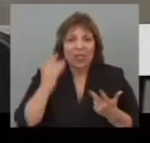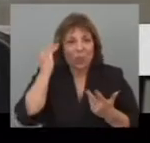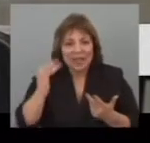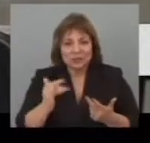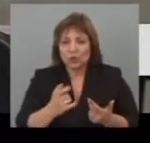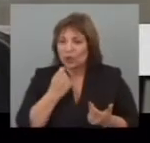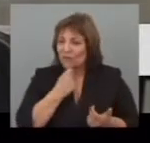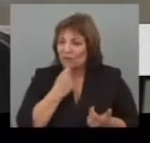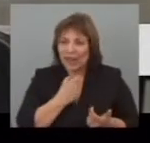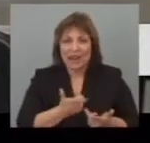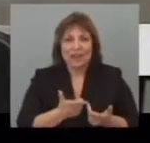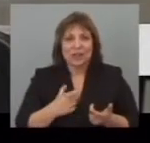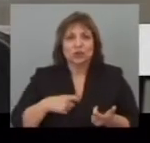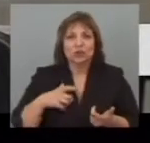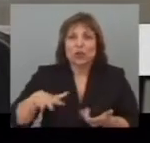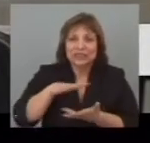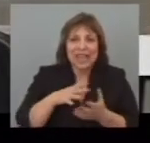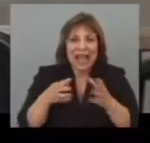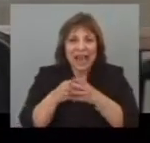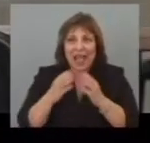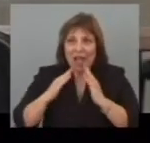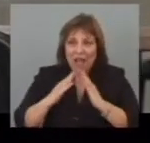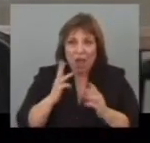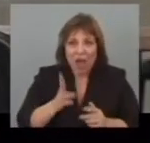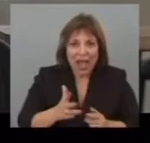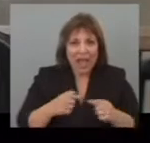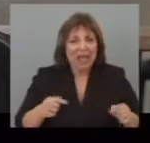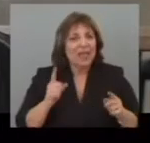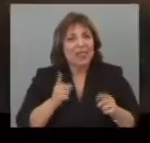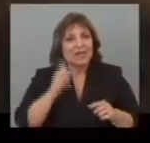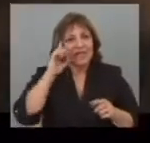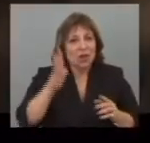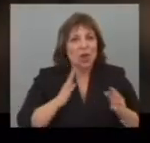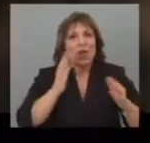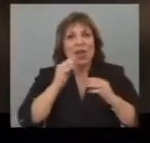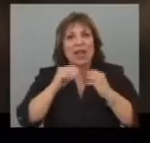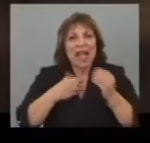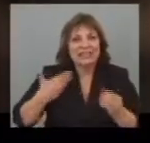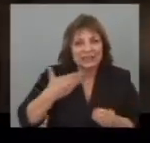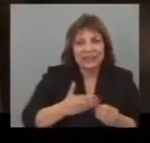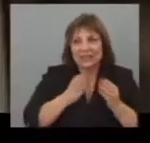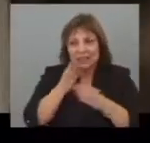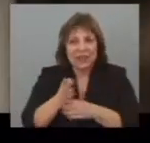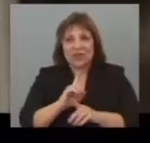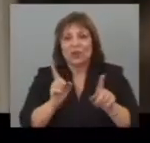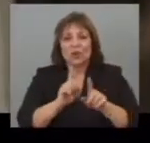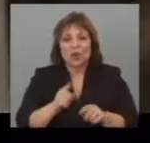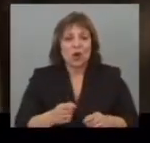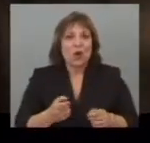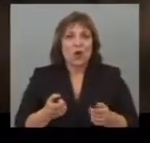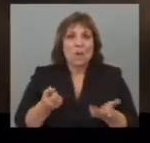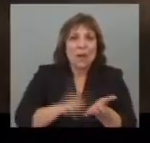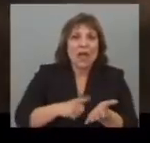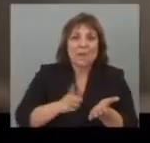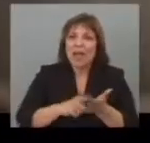educativas, con carencias sociales que tienen que ser atendidas decididamente, no con una receta que sea más de lo mismo.